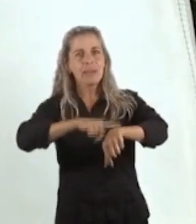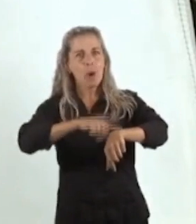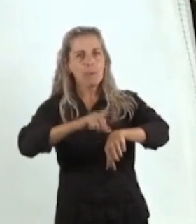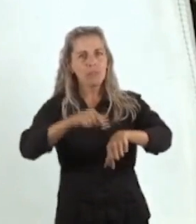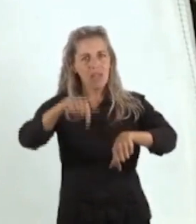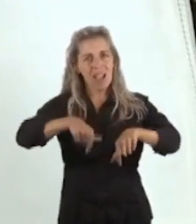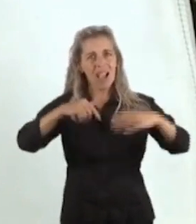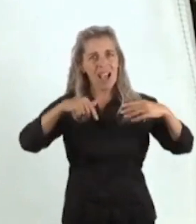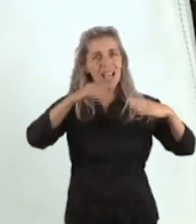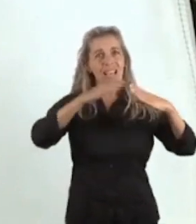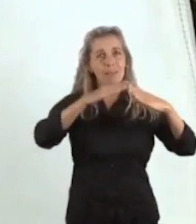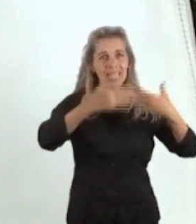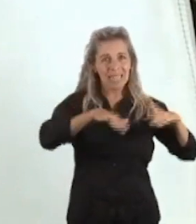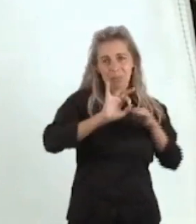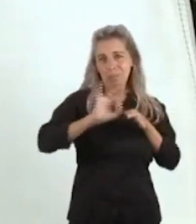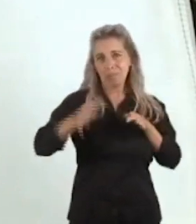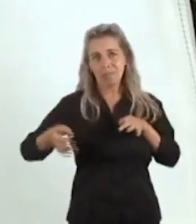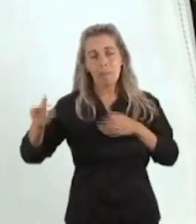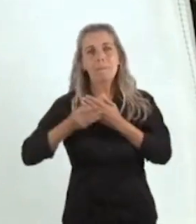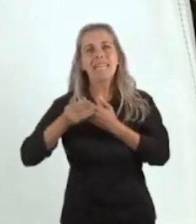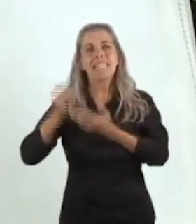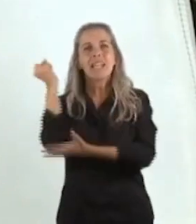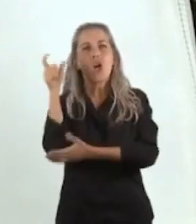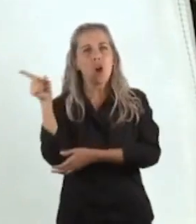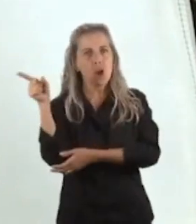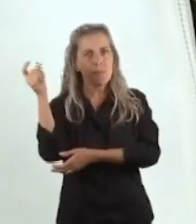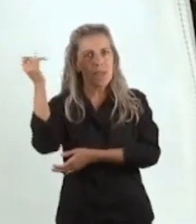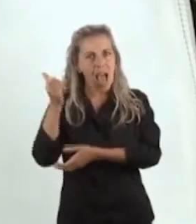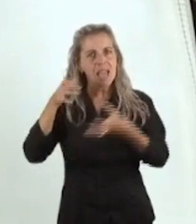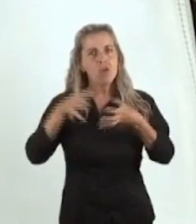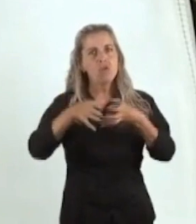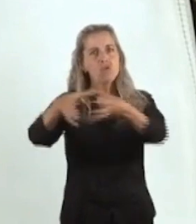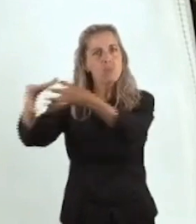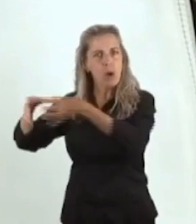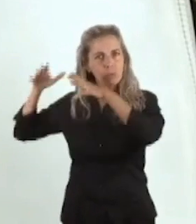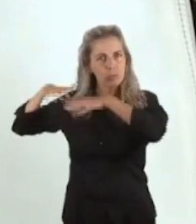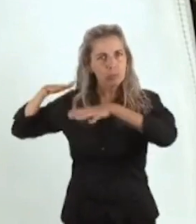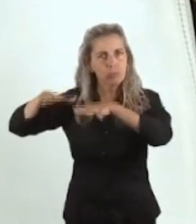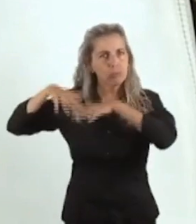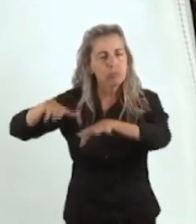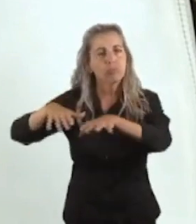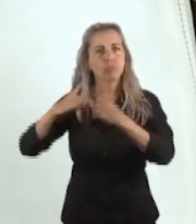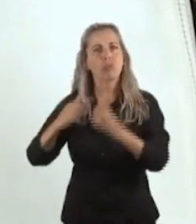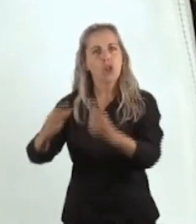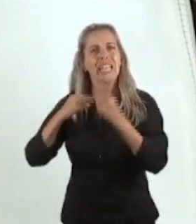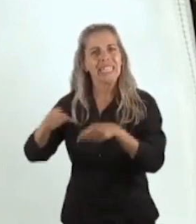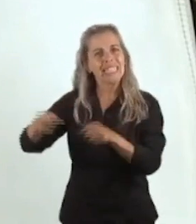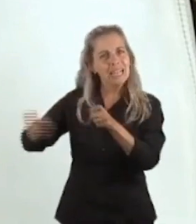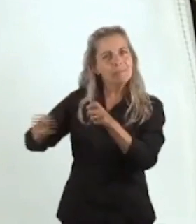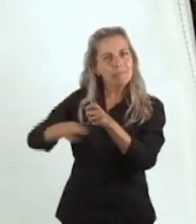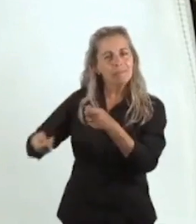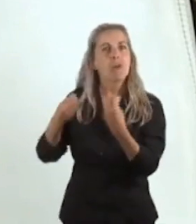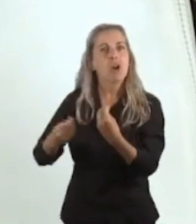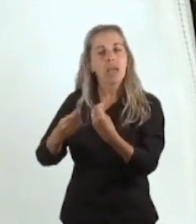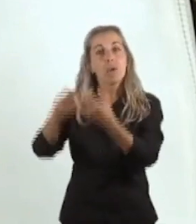de aquí en el Ministerio de economía movimientos sociales están protestando frente al Ministerio de economía por